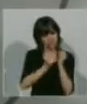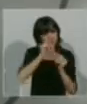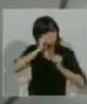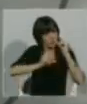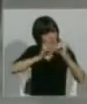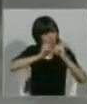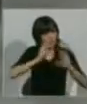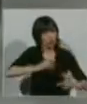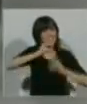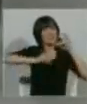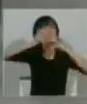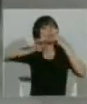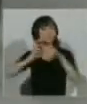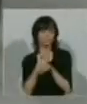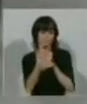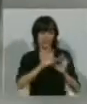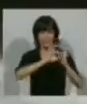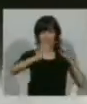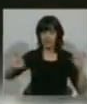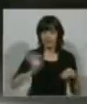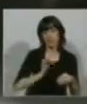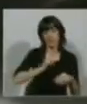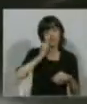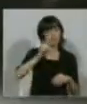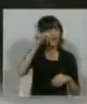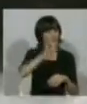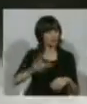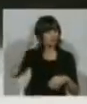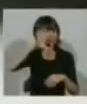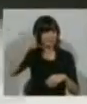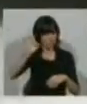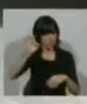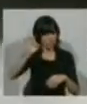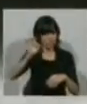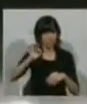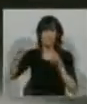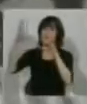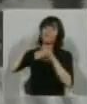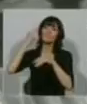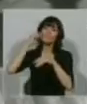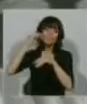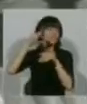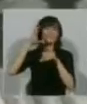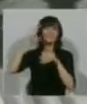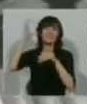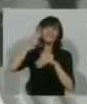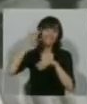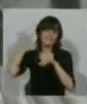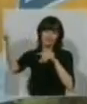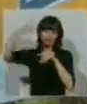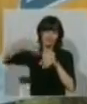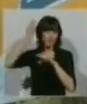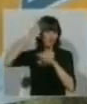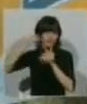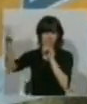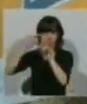fue evolucionando. Como les contaba, el primer cable fue en 1850 en el paso de Calais, abajo del Canal de la Mancha entre Inglaterra y